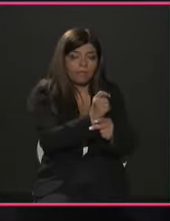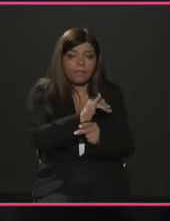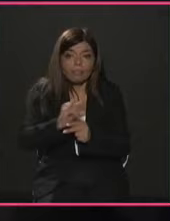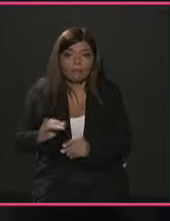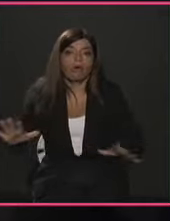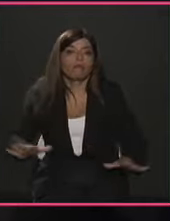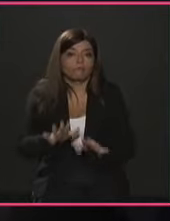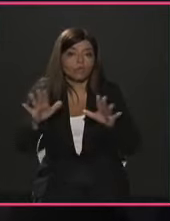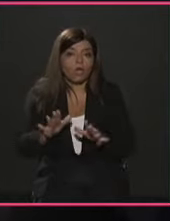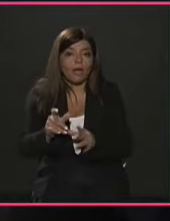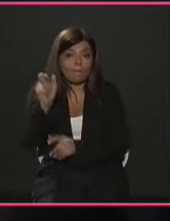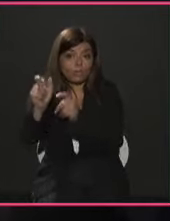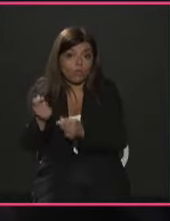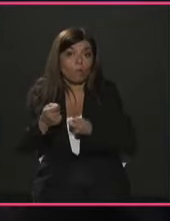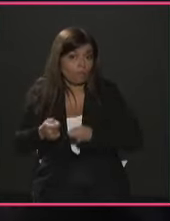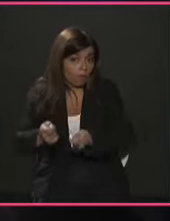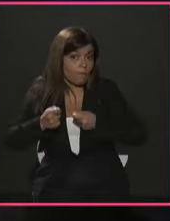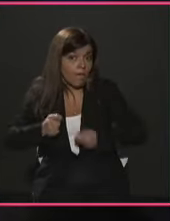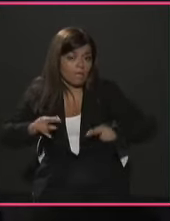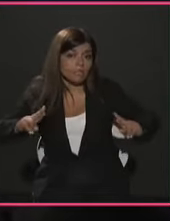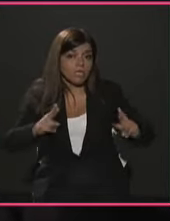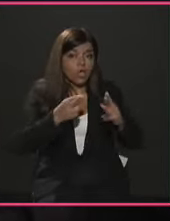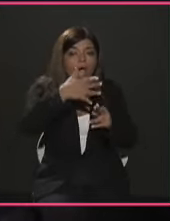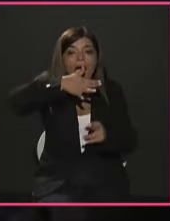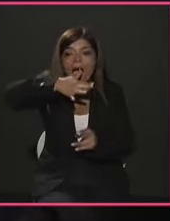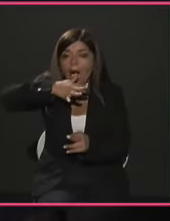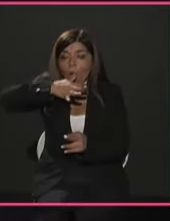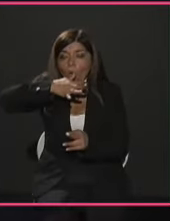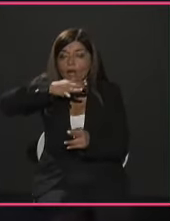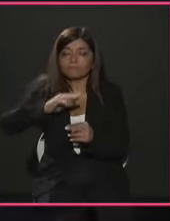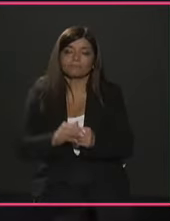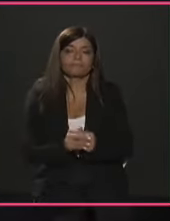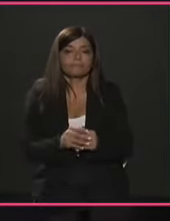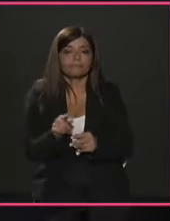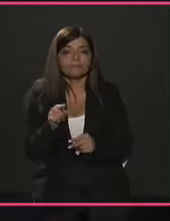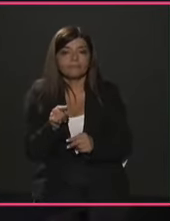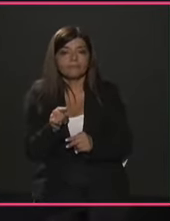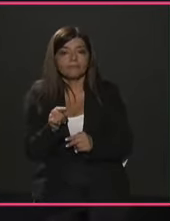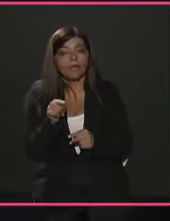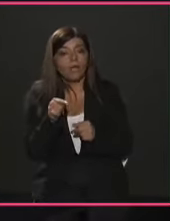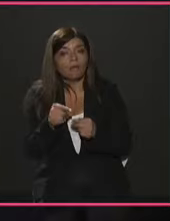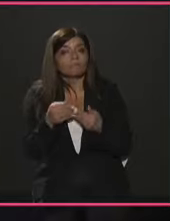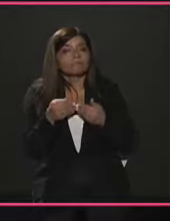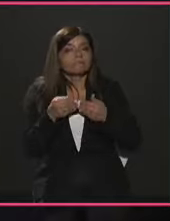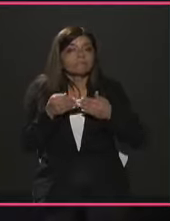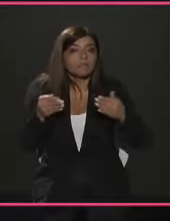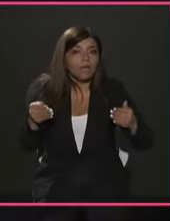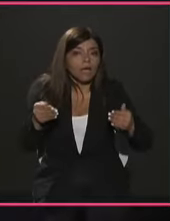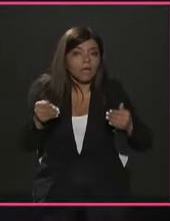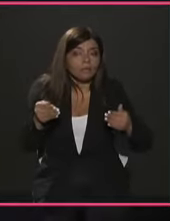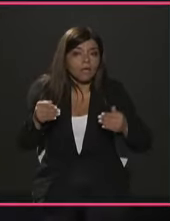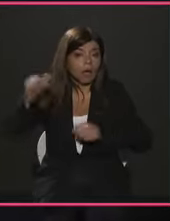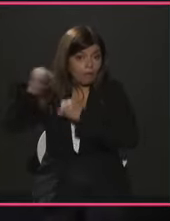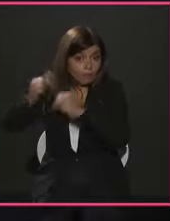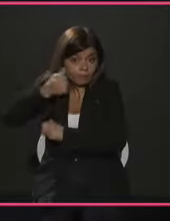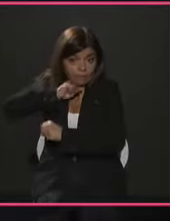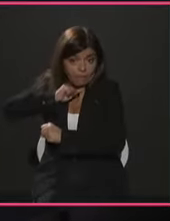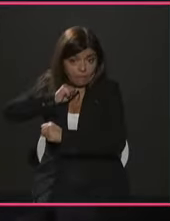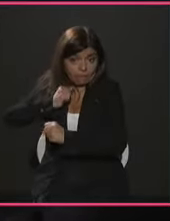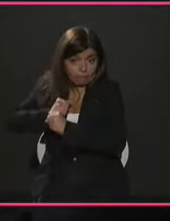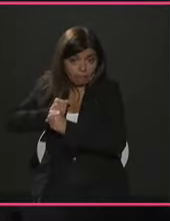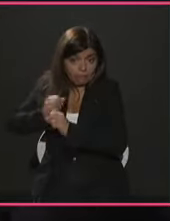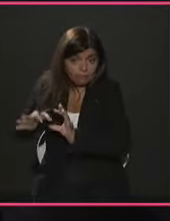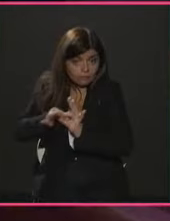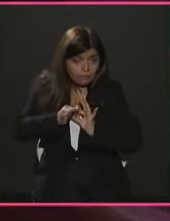que las personas puedan invertir en la infraestructura hídrica abrirle la puerta también al sector privado para que pueda trabajar